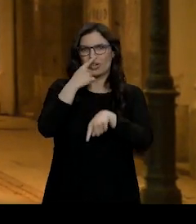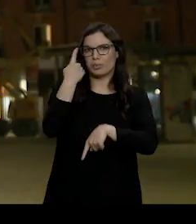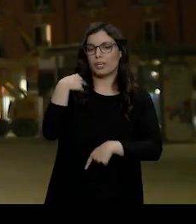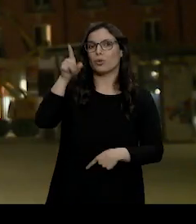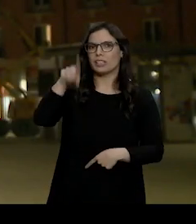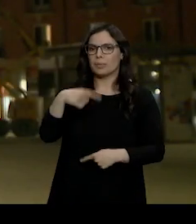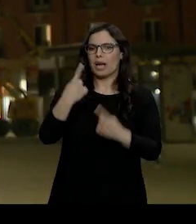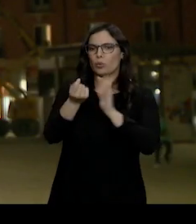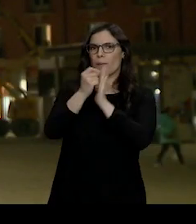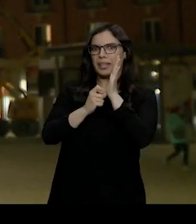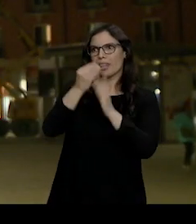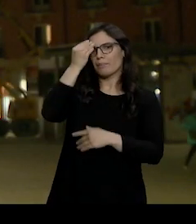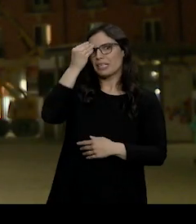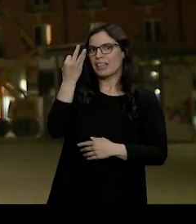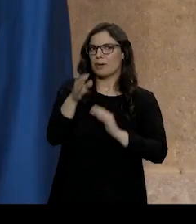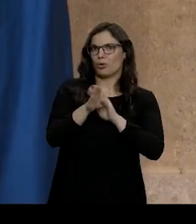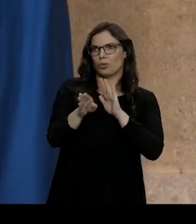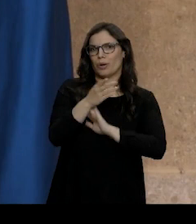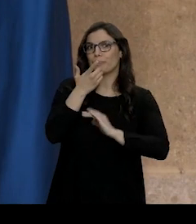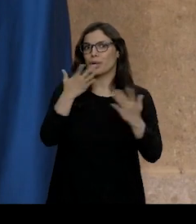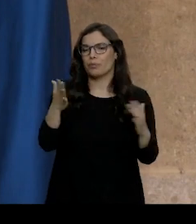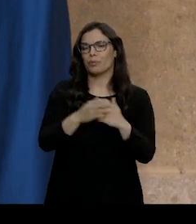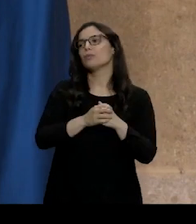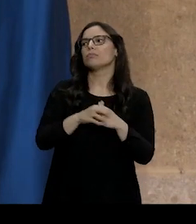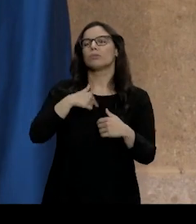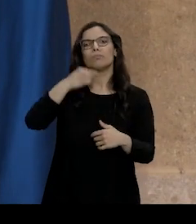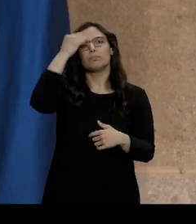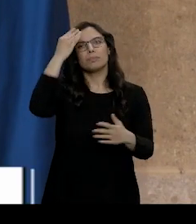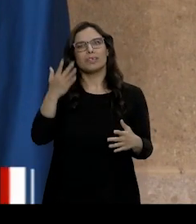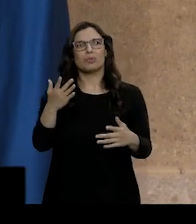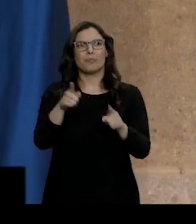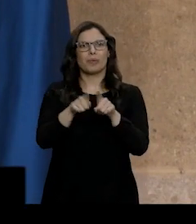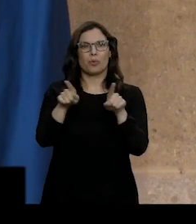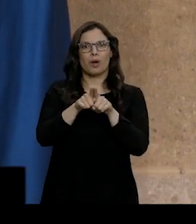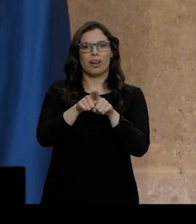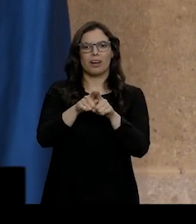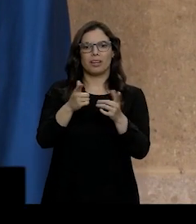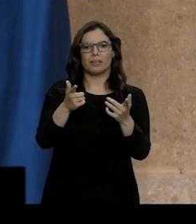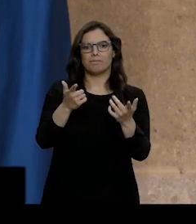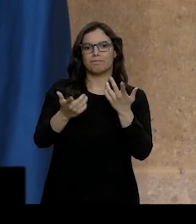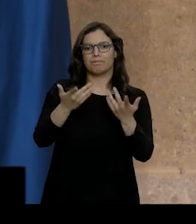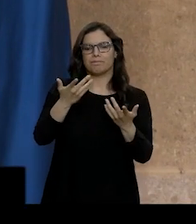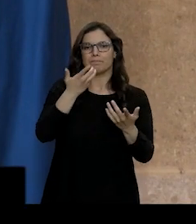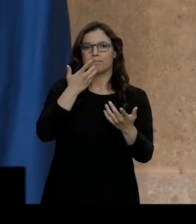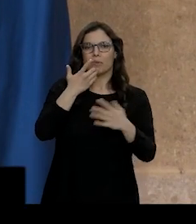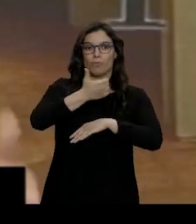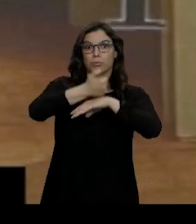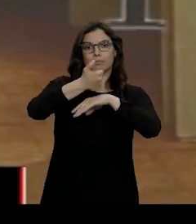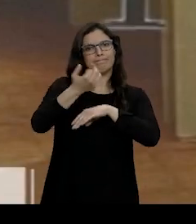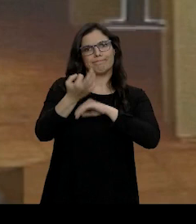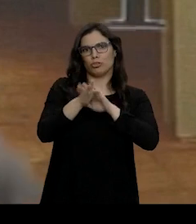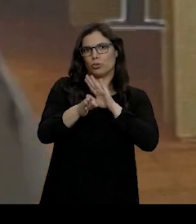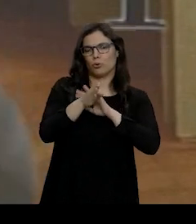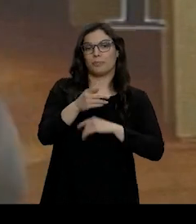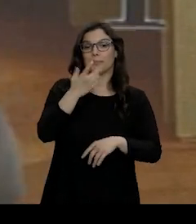algunas medidas que creen habría que mantener. No creo que tenga que decaer aún el toque de queda. En